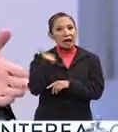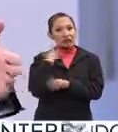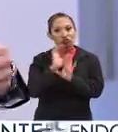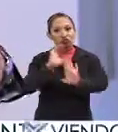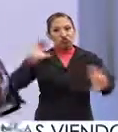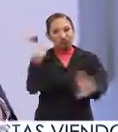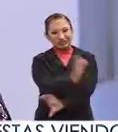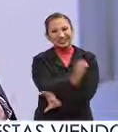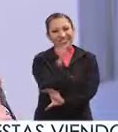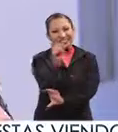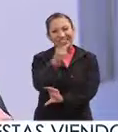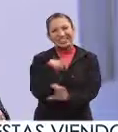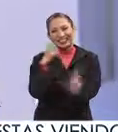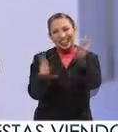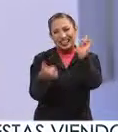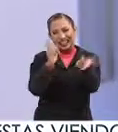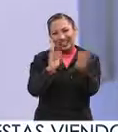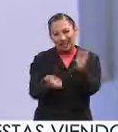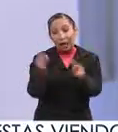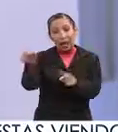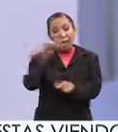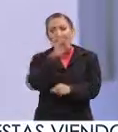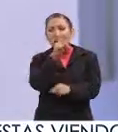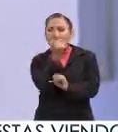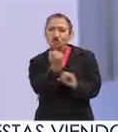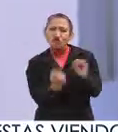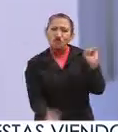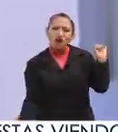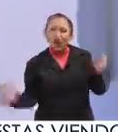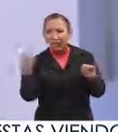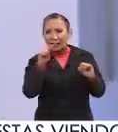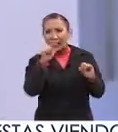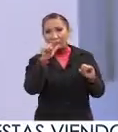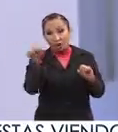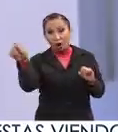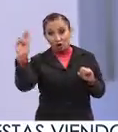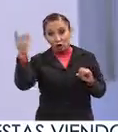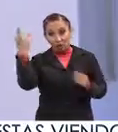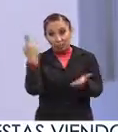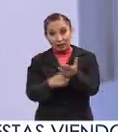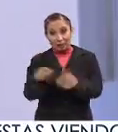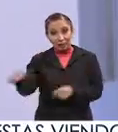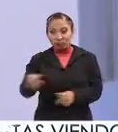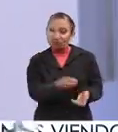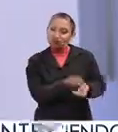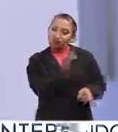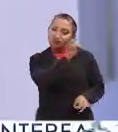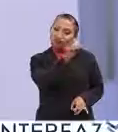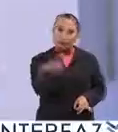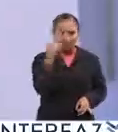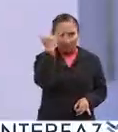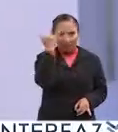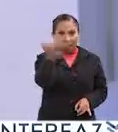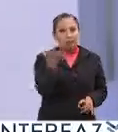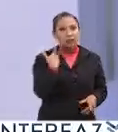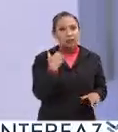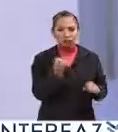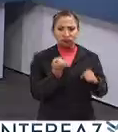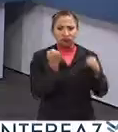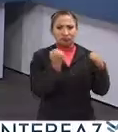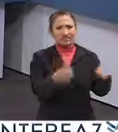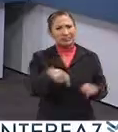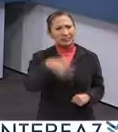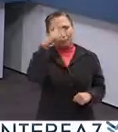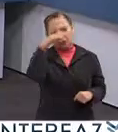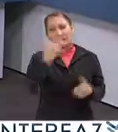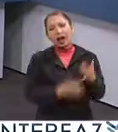campo de los Vaqueros de Dallas, como el mejor atleta de esa universidad. Wow. Pues imagínate, entonces el potencial hay